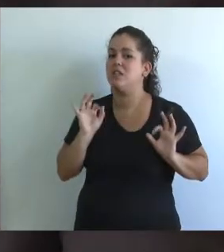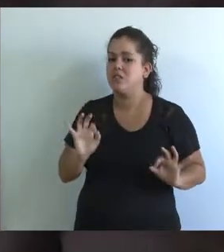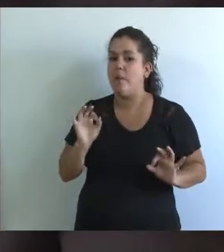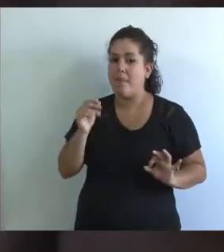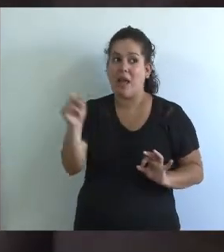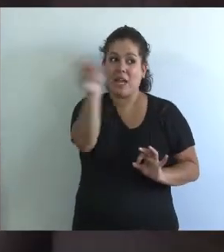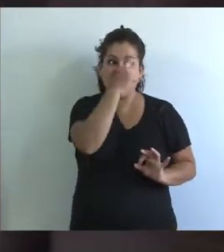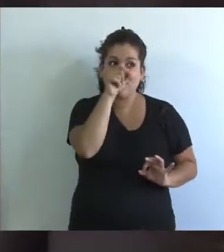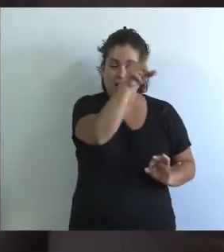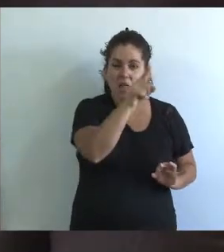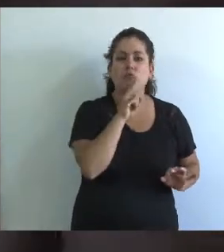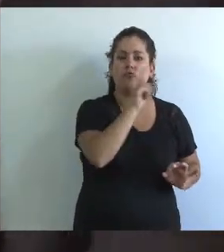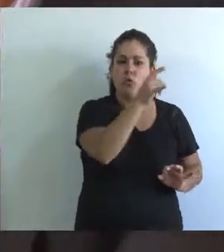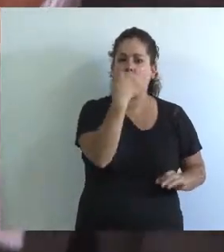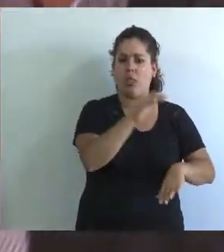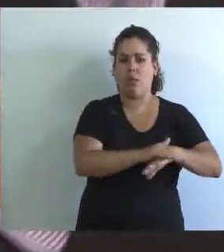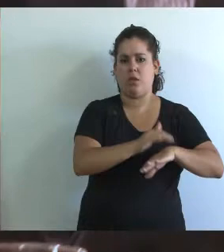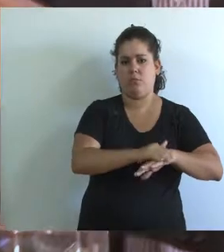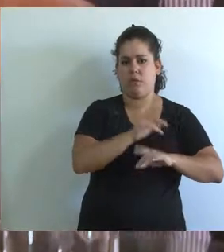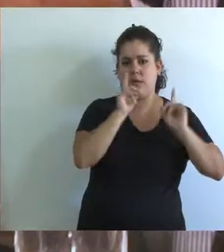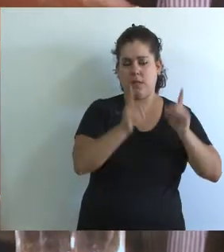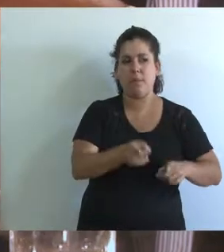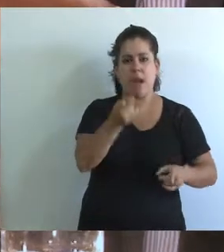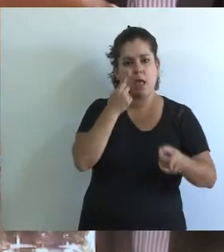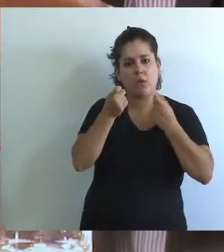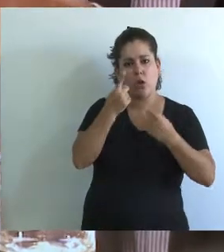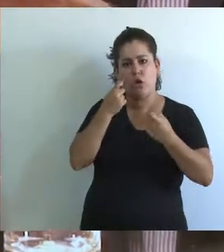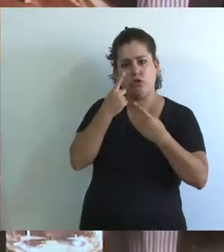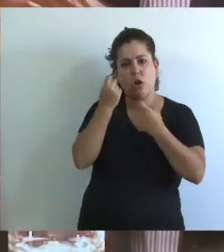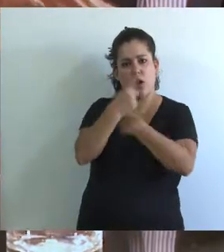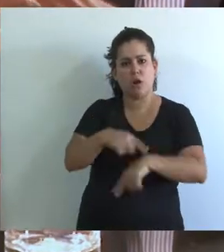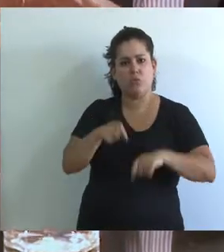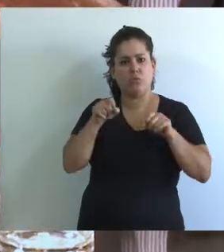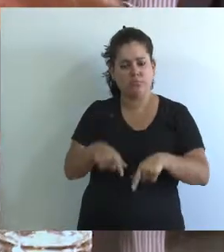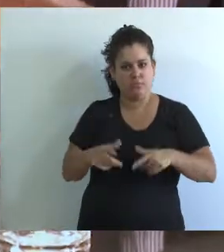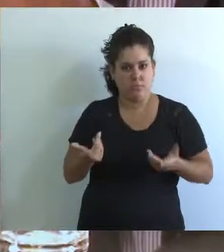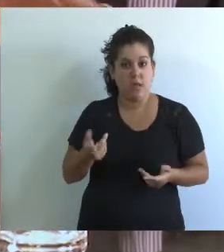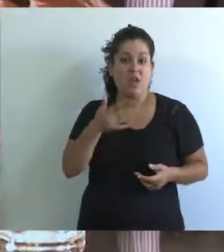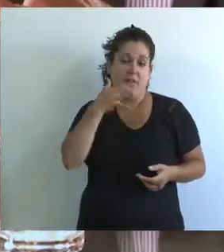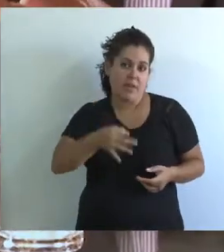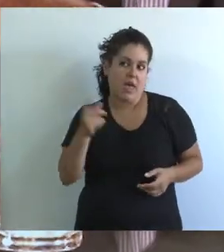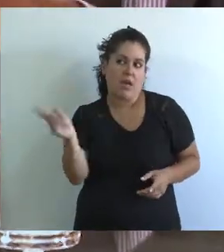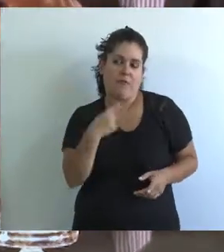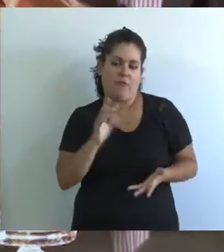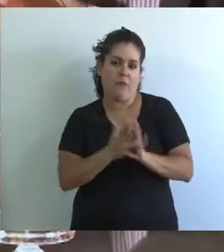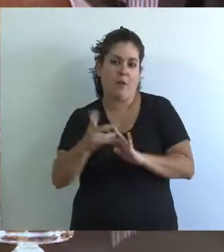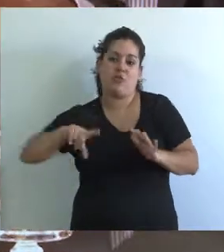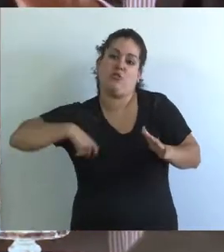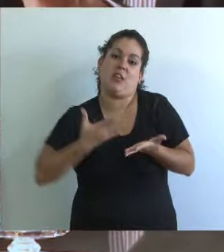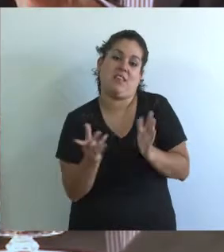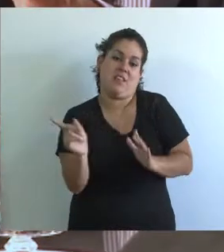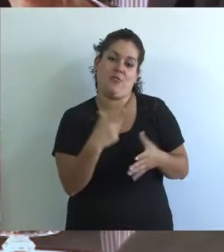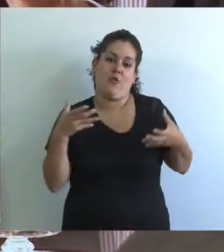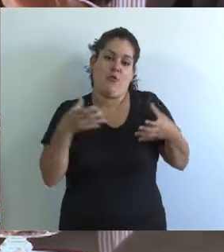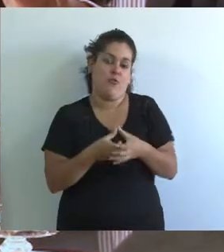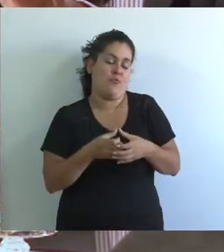Estado, con gran participación y gestión de los trabajadores, controle el recurso estratégico. En la visión socialista del Partido